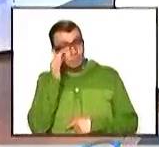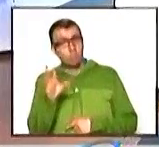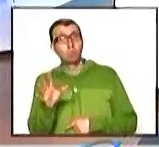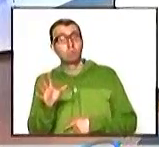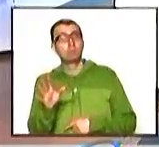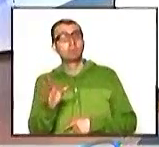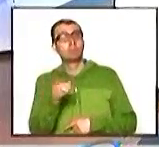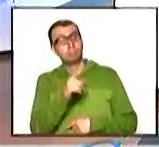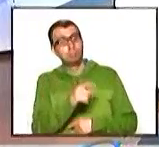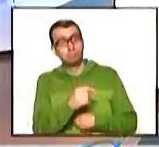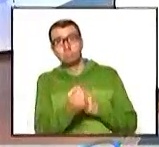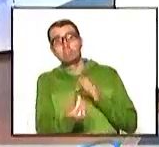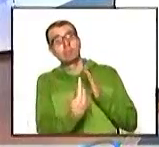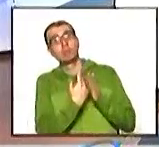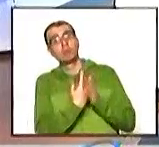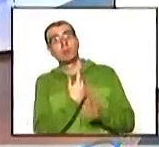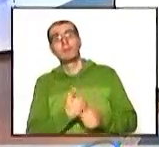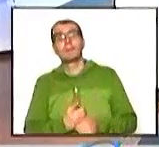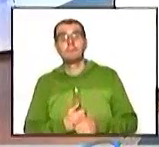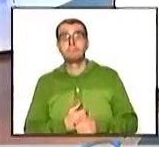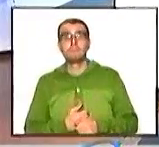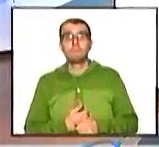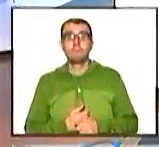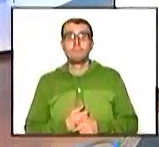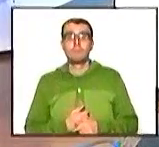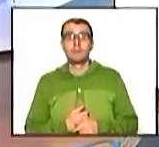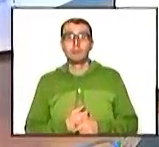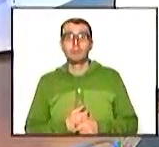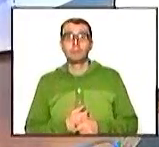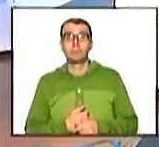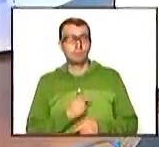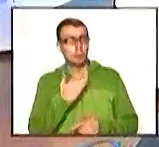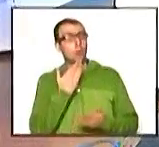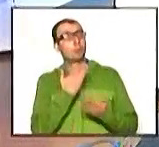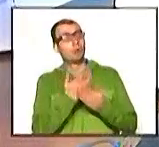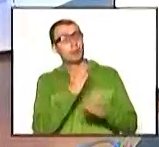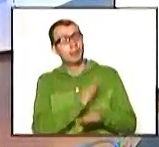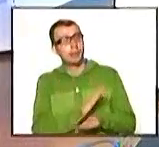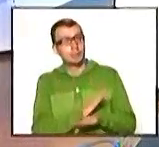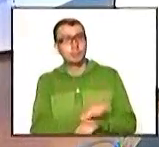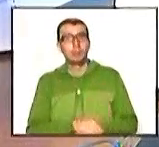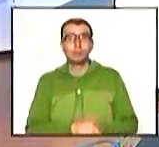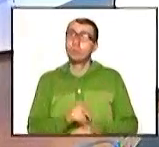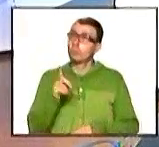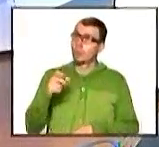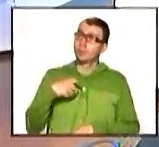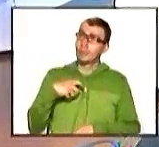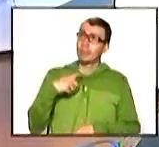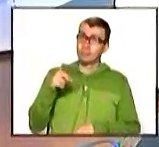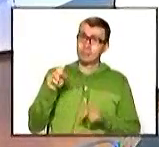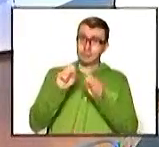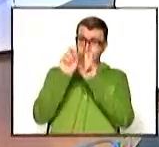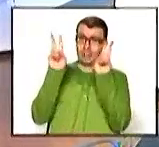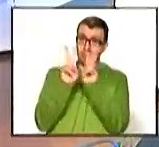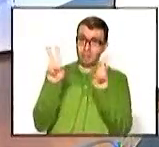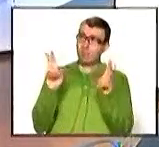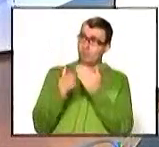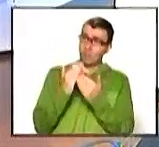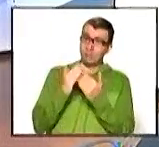qué dato nos puede dar. Usted tiene acceso a internet. Muchas gracias y que tengan una buena tarde y que me Dios los bendiga a los dos. Gracias. ¿Tiene acceso a internet fácil?